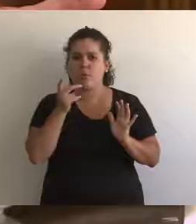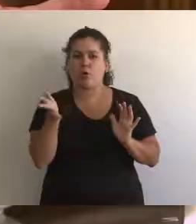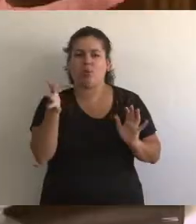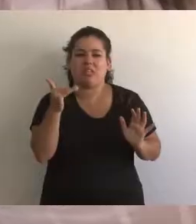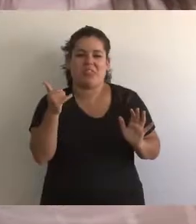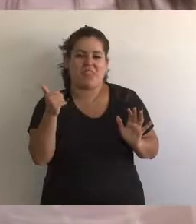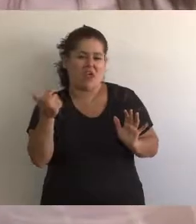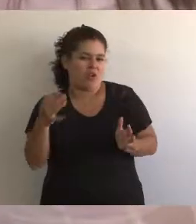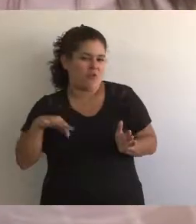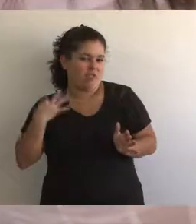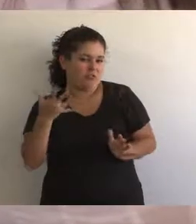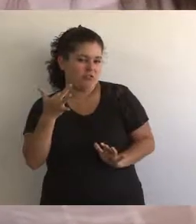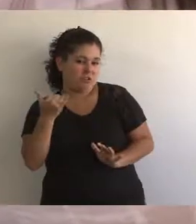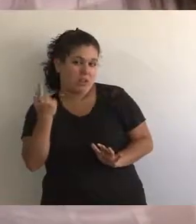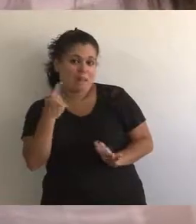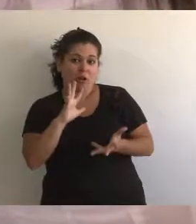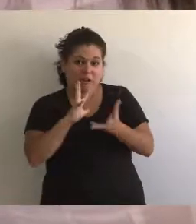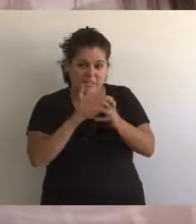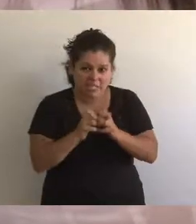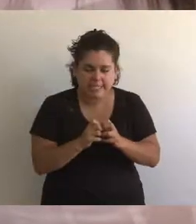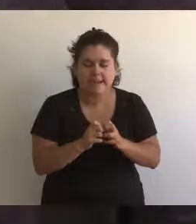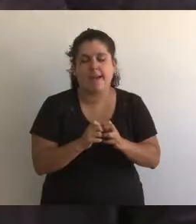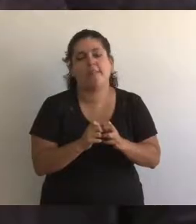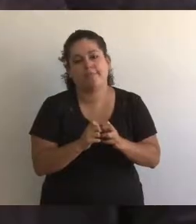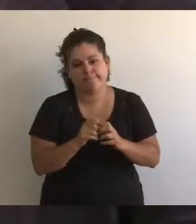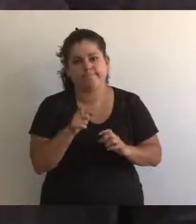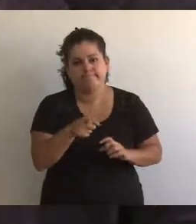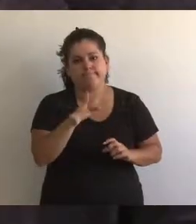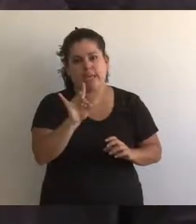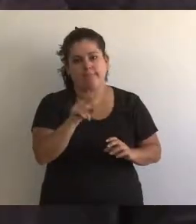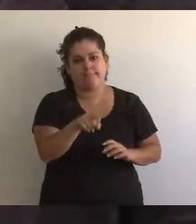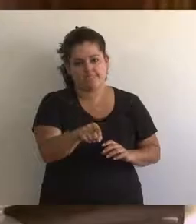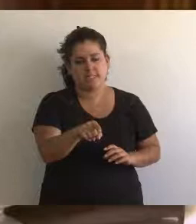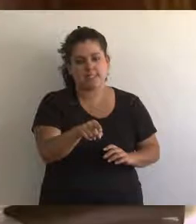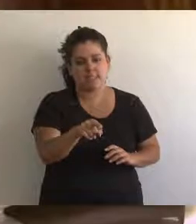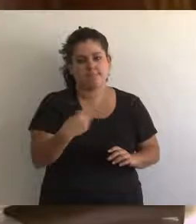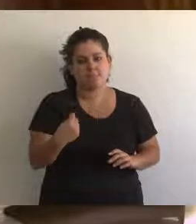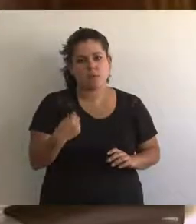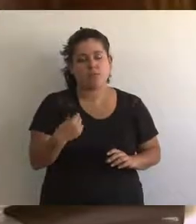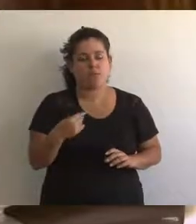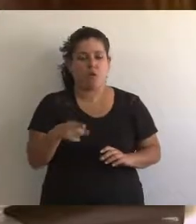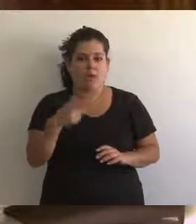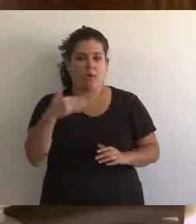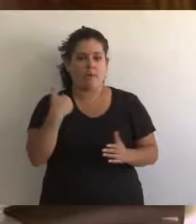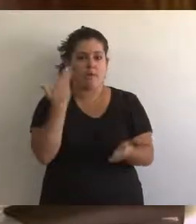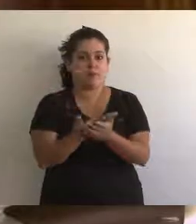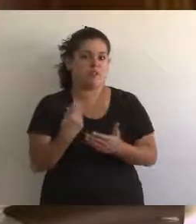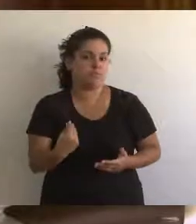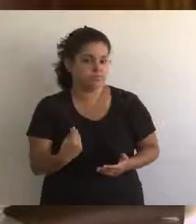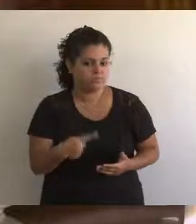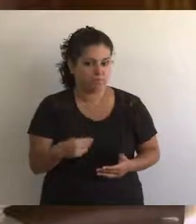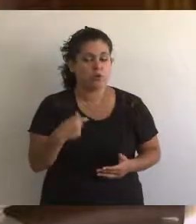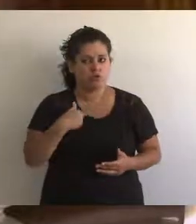lo cotidiano, pero el reciclado ya no compete. Claro. Y ahora va la respuesta. Un trabajo